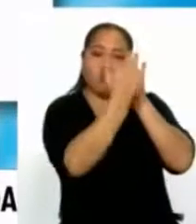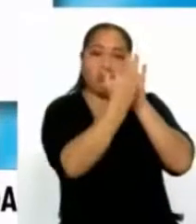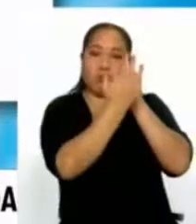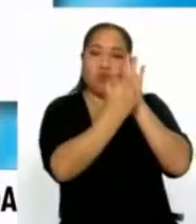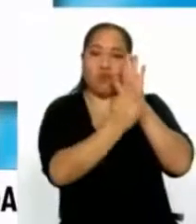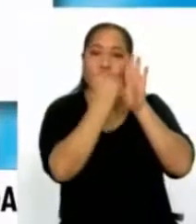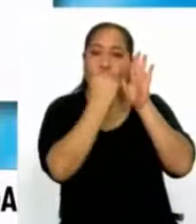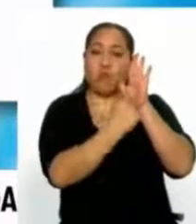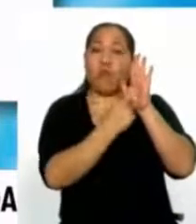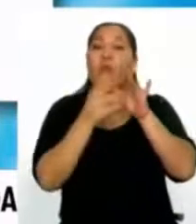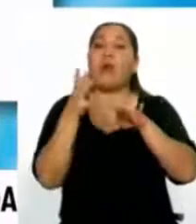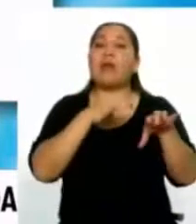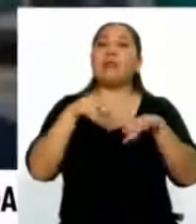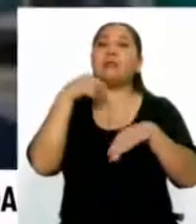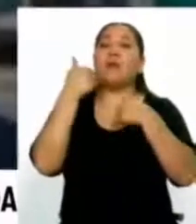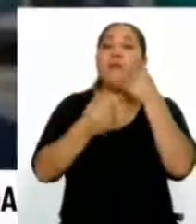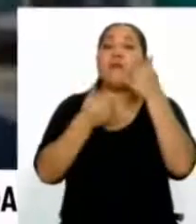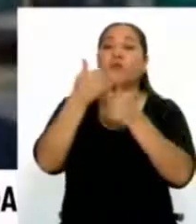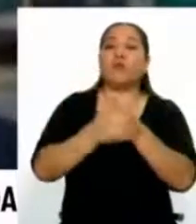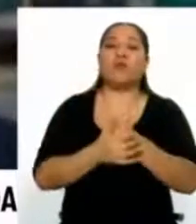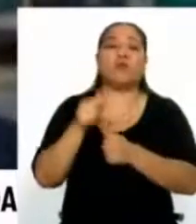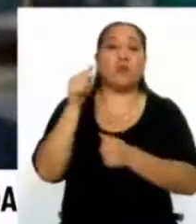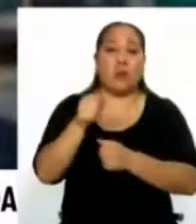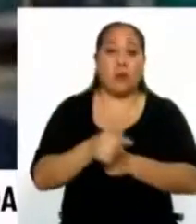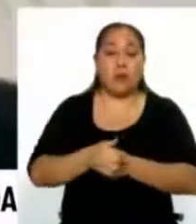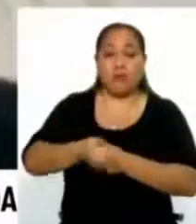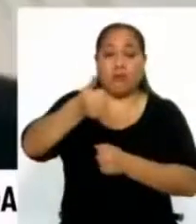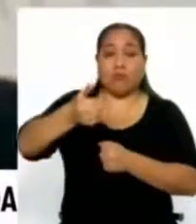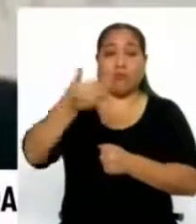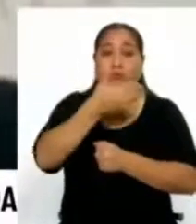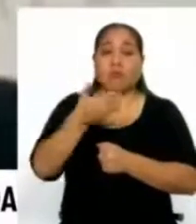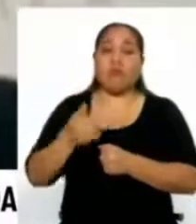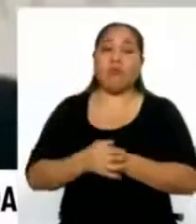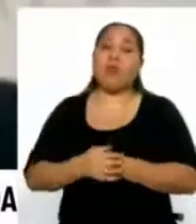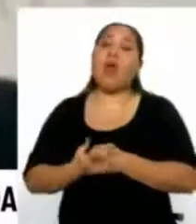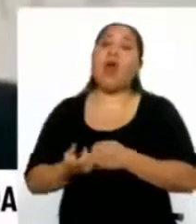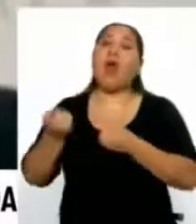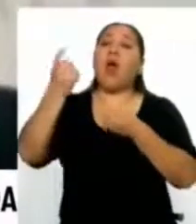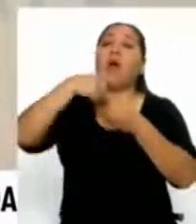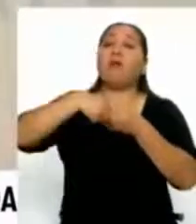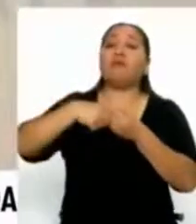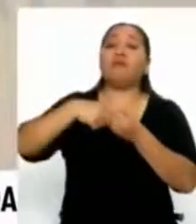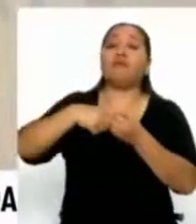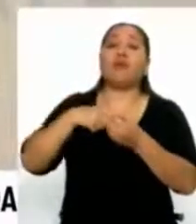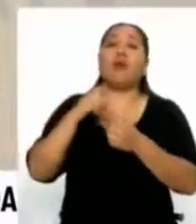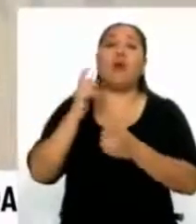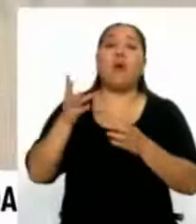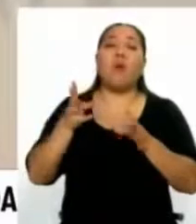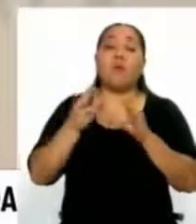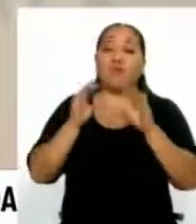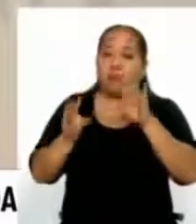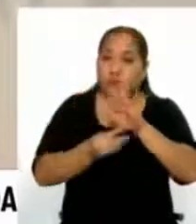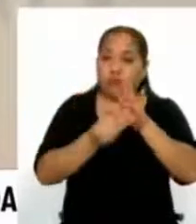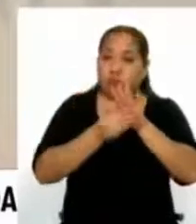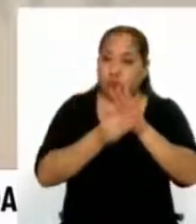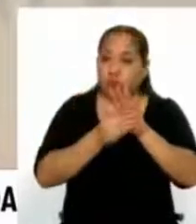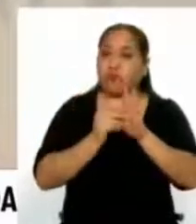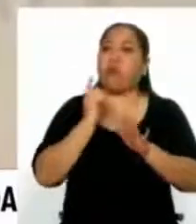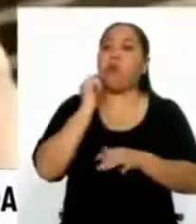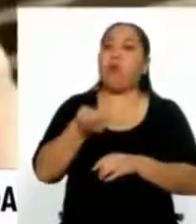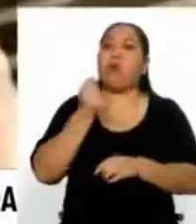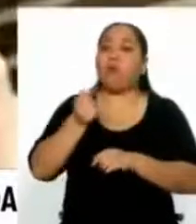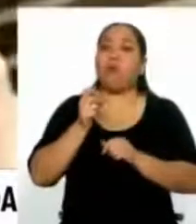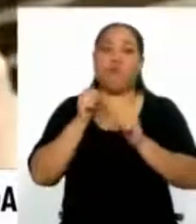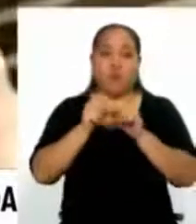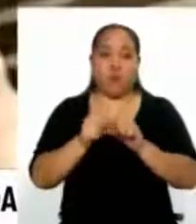ella sabe el sufrimiento y el padecimiento de todos estos años de lucha con esta enfermedad. Déjanos tus